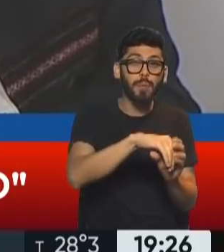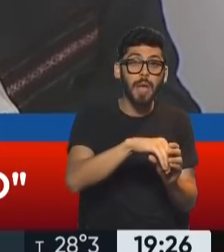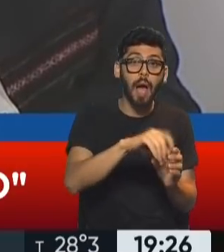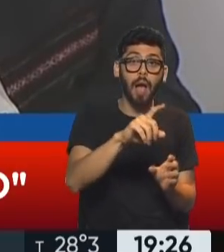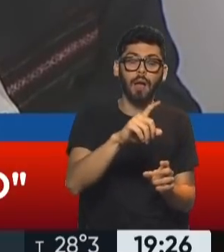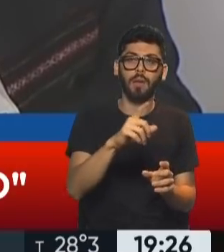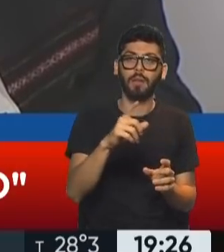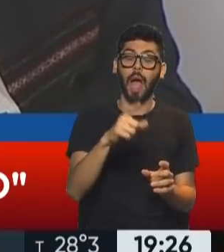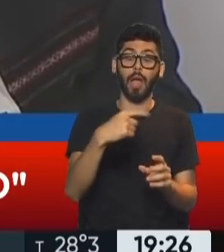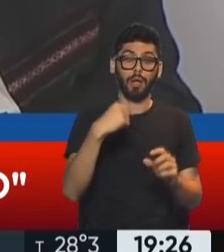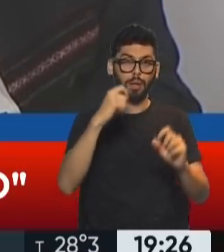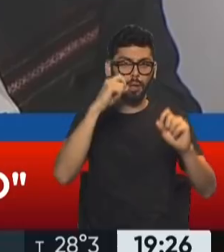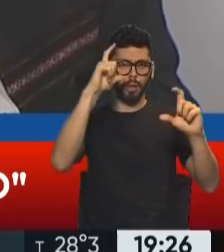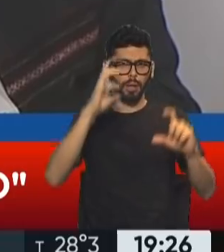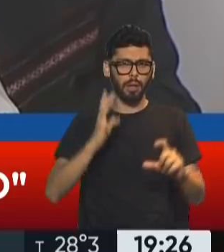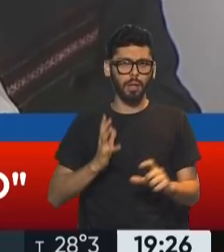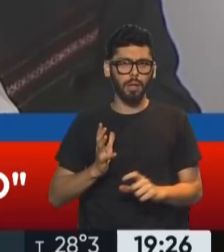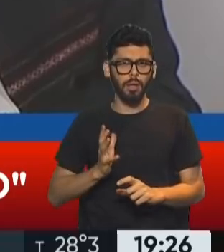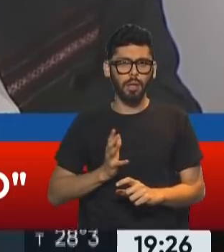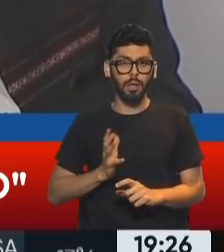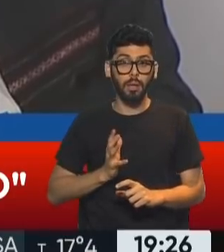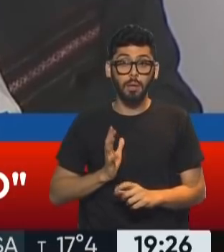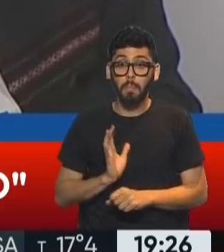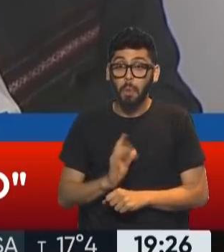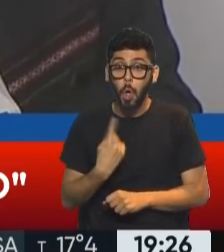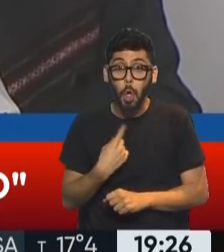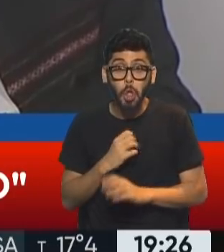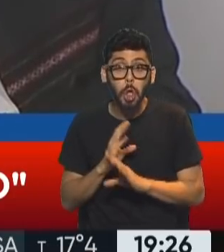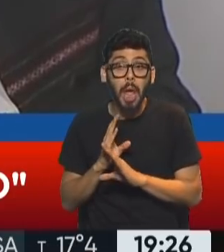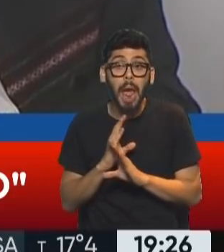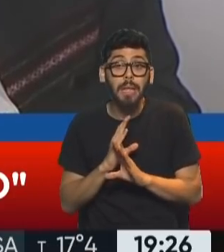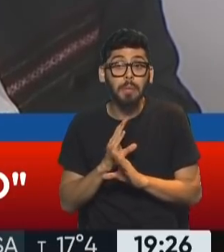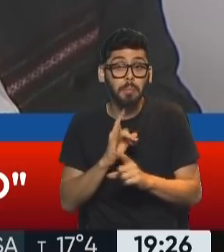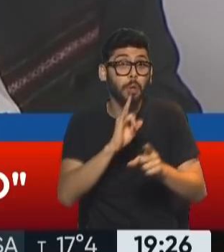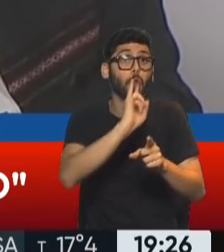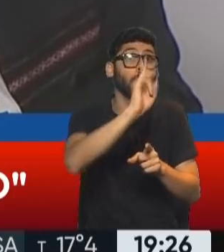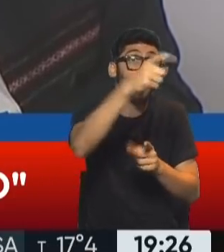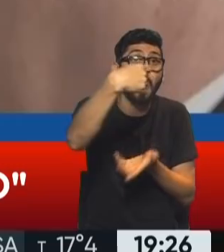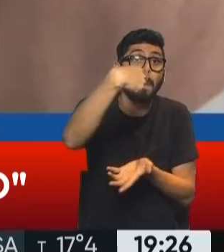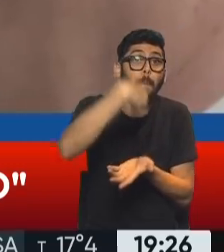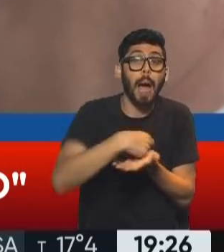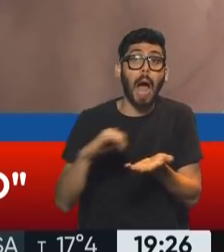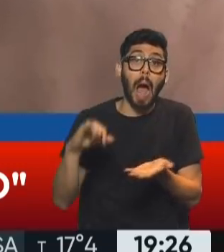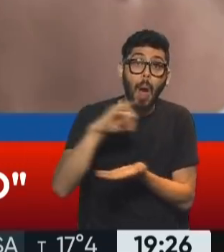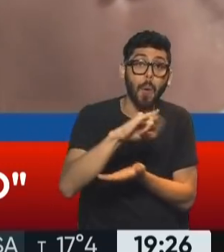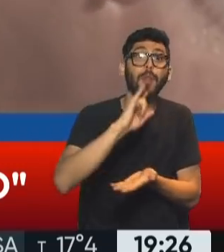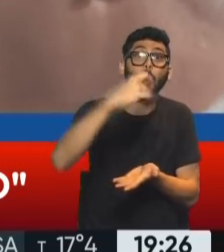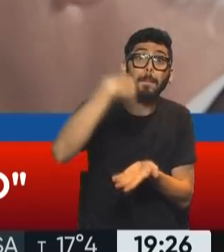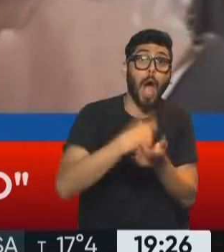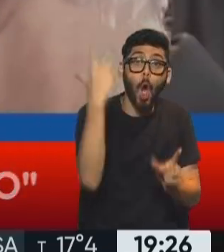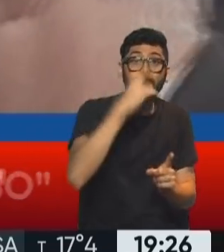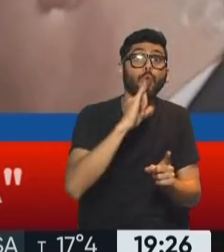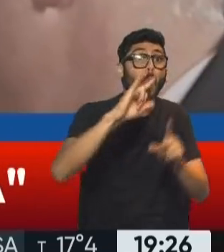impactante porque ahí descubrí que debemos ser expertos espías, porque les pagaron hasta el avión y el hospedaje a los espías. La OEA le había pagado